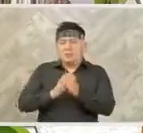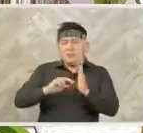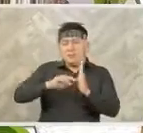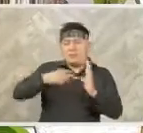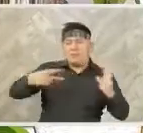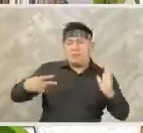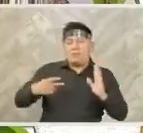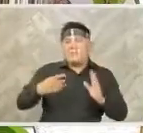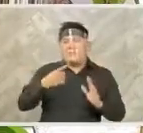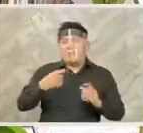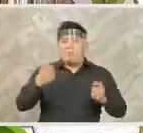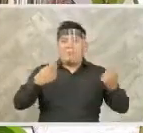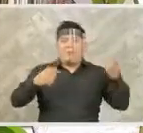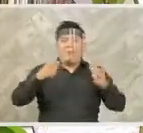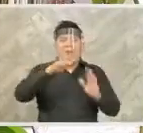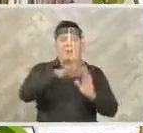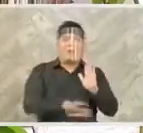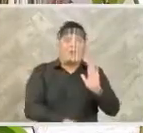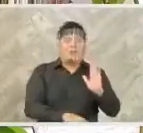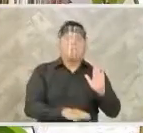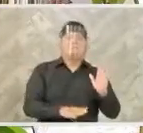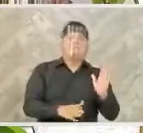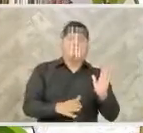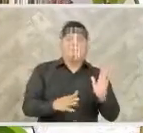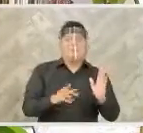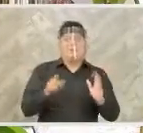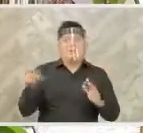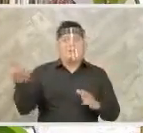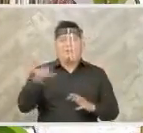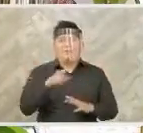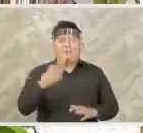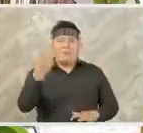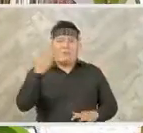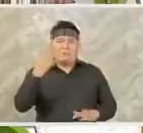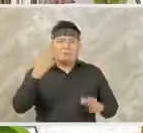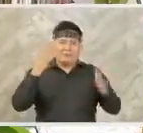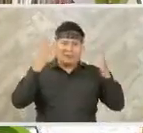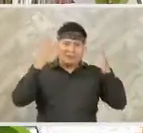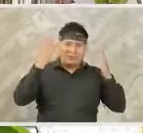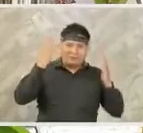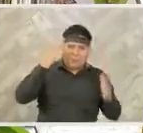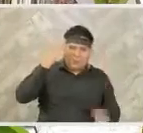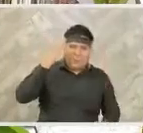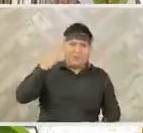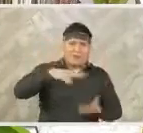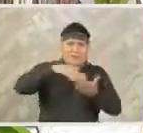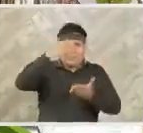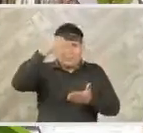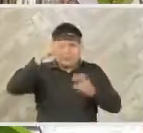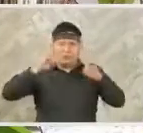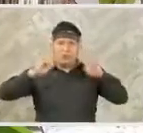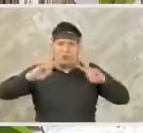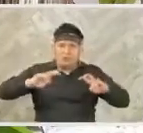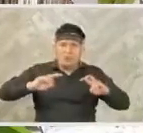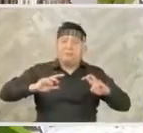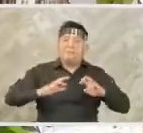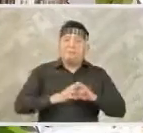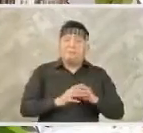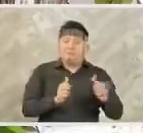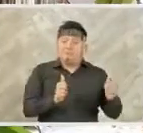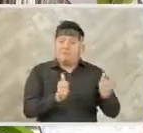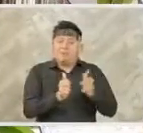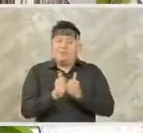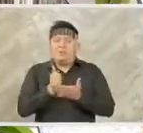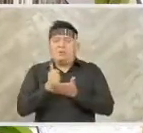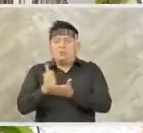baja productividad, está asociada a la falta de conocimiento de nuestro campesino, a la falta del acompañamiento, de la transferencia técnica,